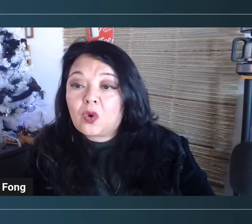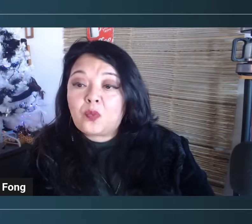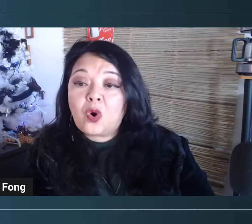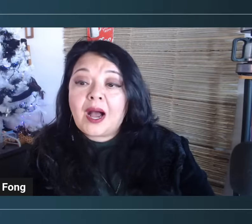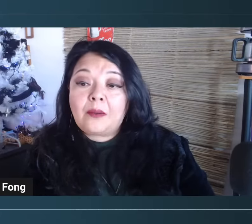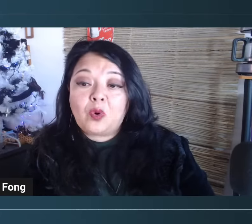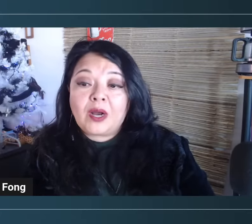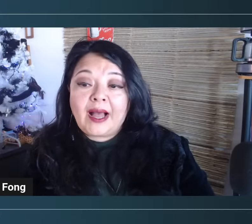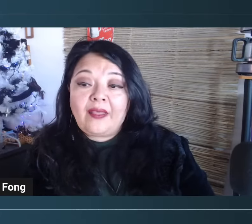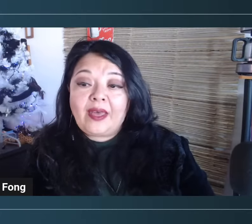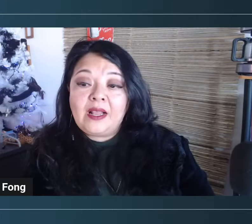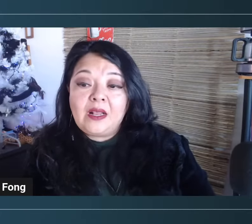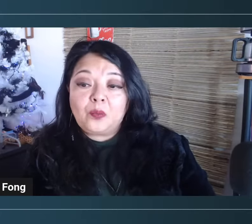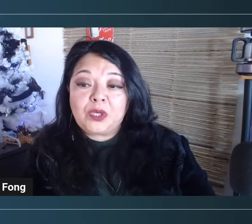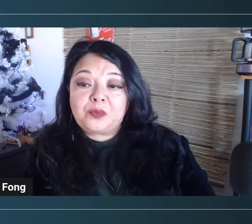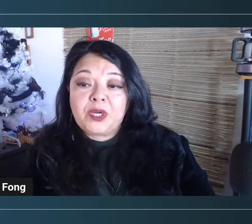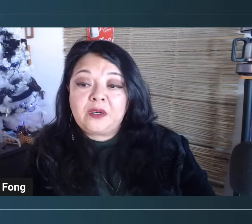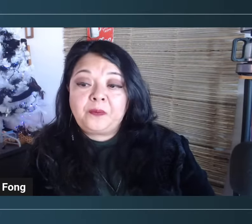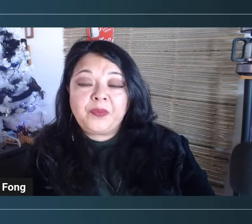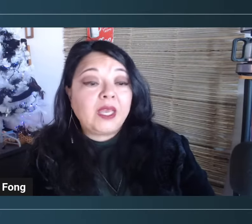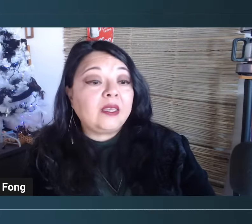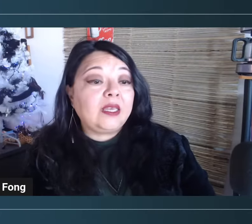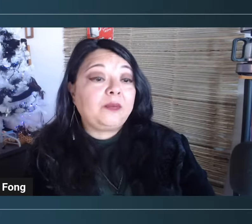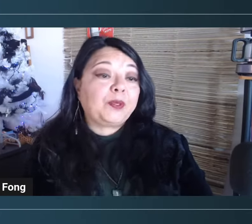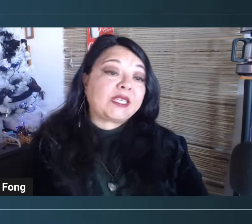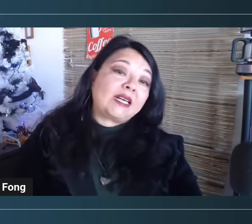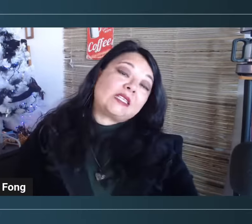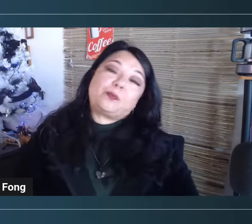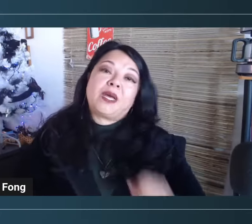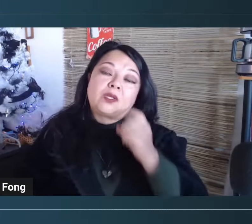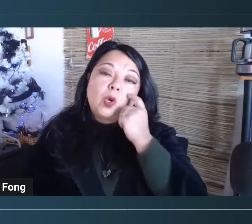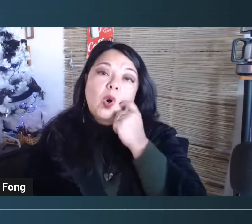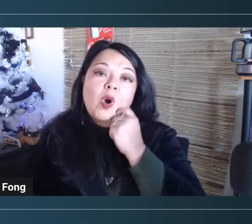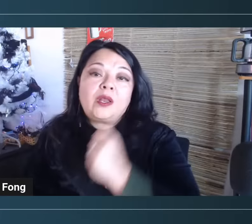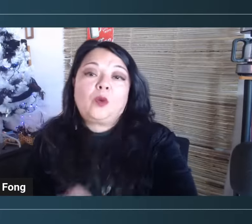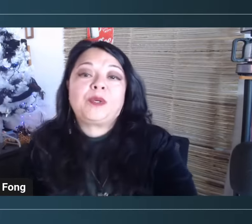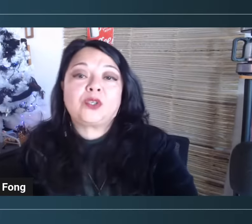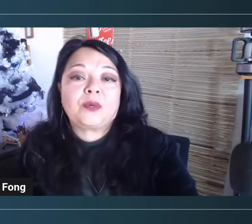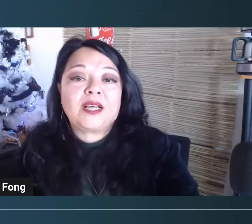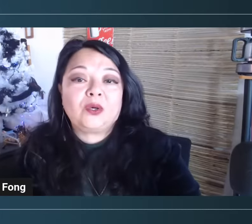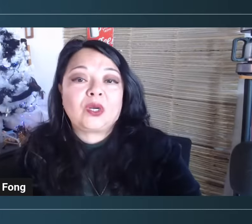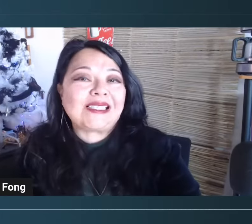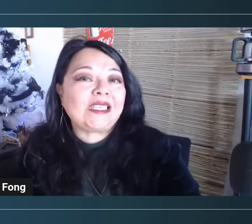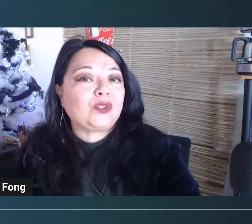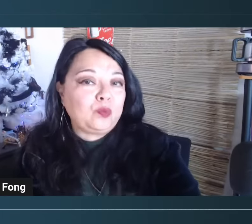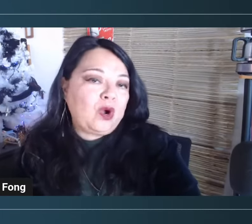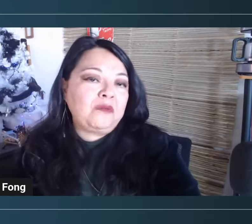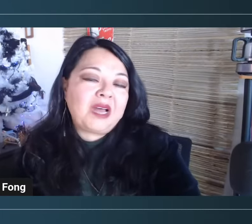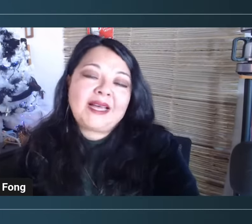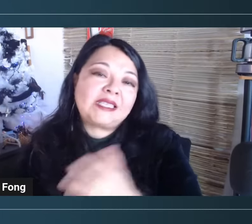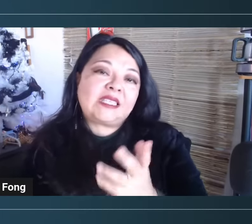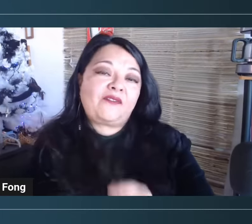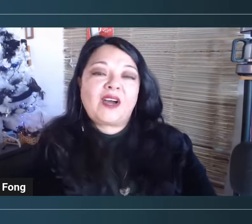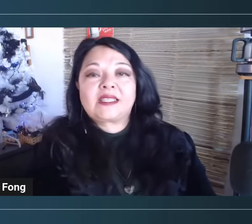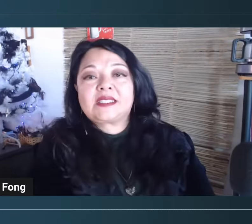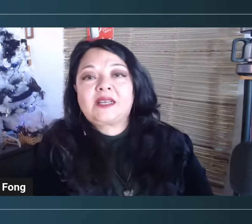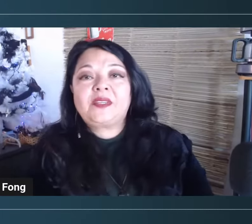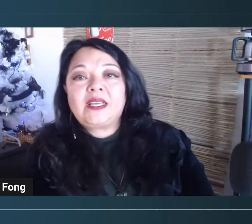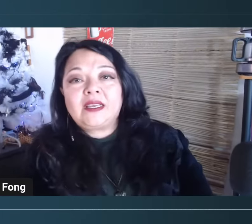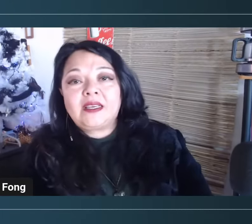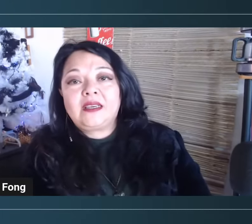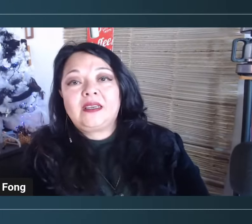que como abogada Pues bueno Y pues al respecto hoy Ho López Obrador se sumó a esta